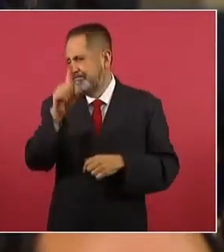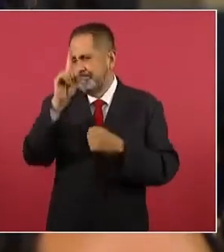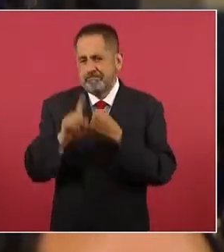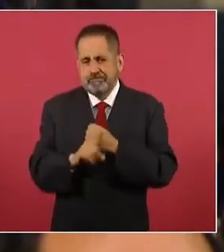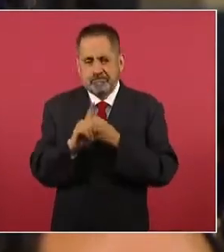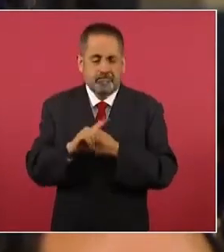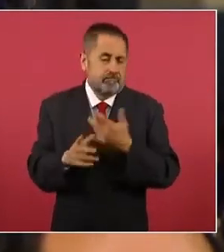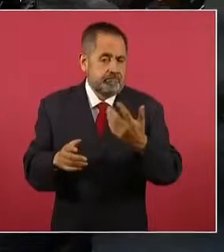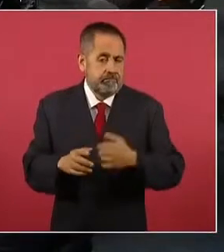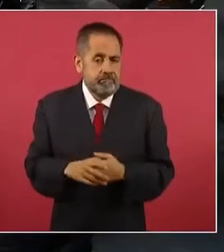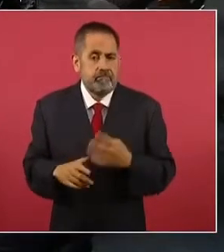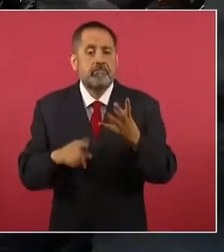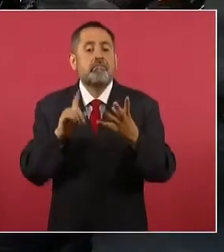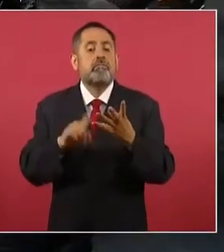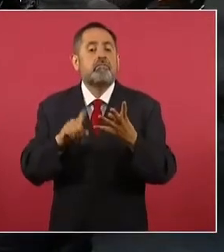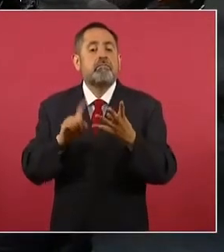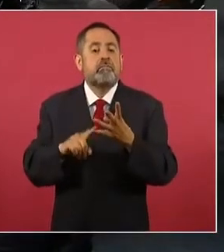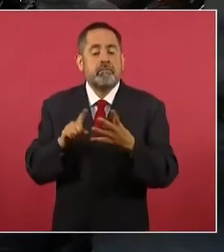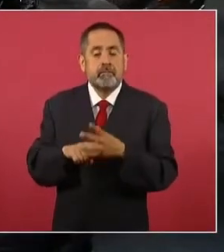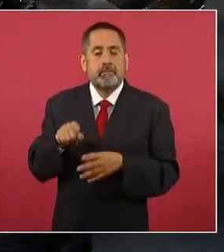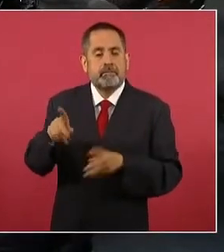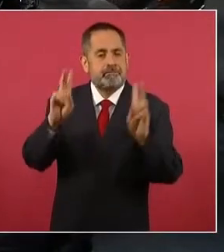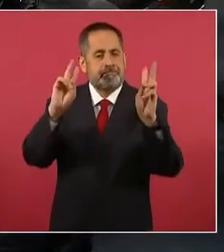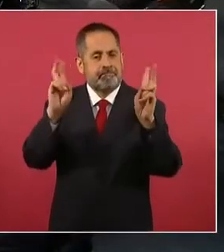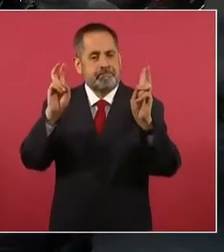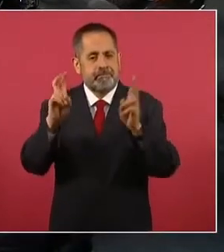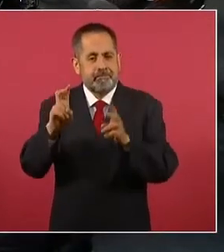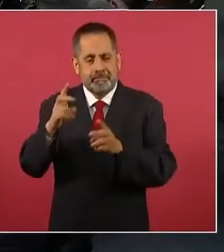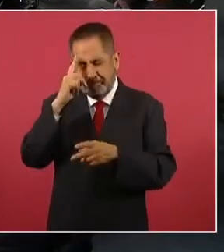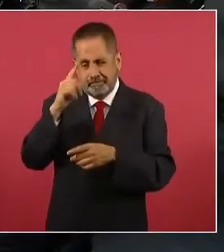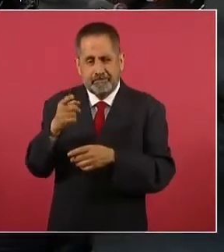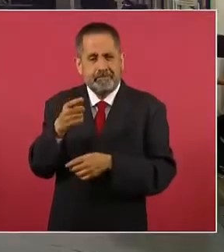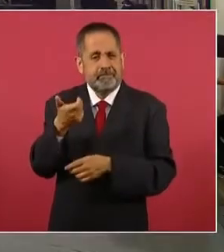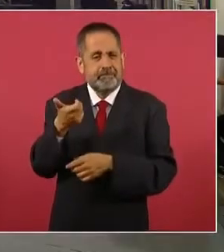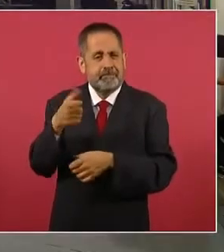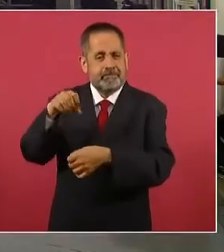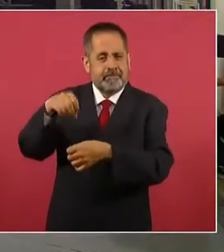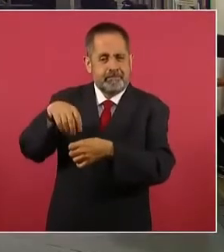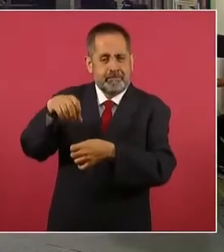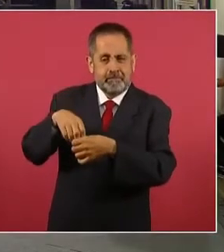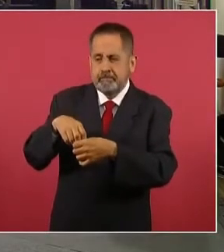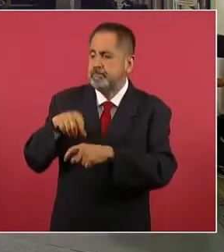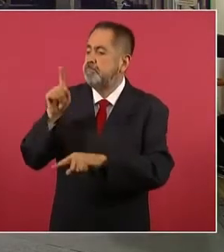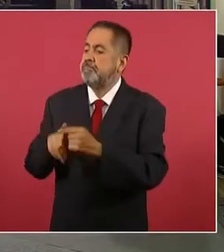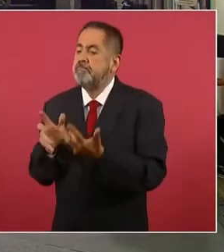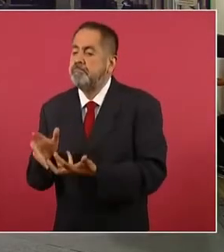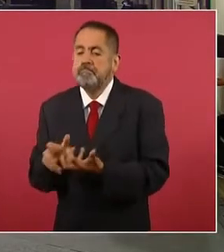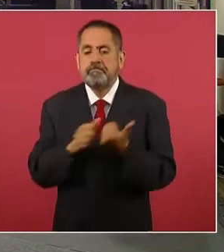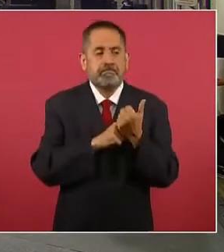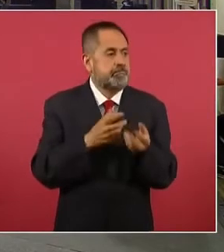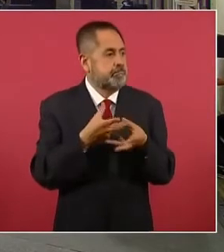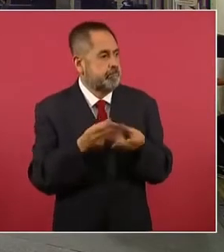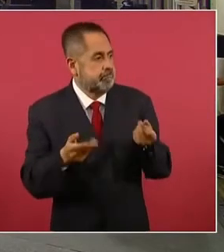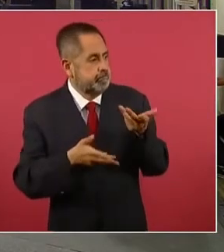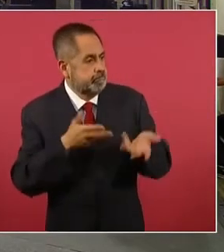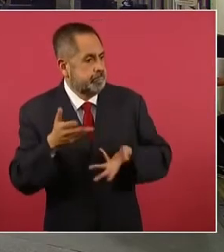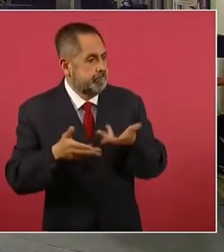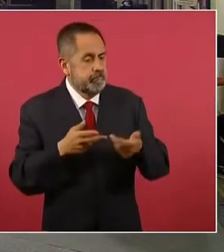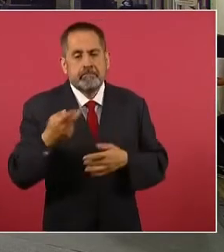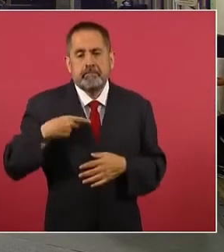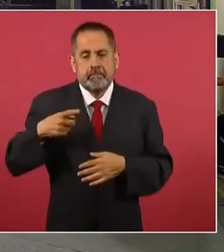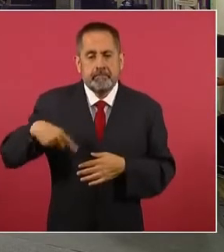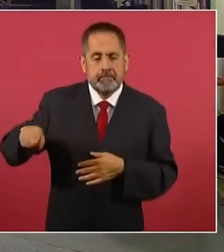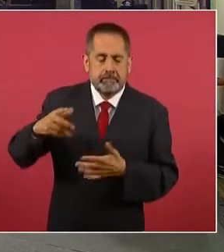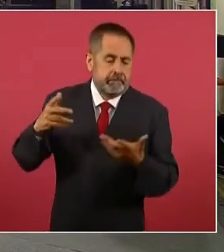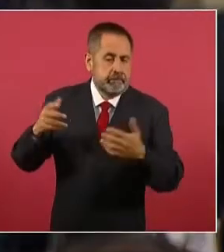otro de los problemas son los defraudados de las cajas de ahorro, señor presidente, que sigue siendo una situación que aqueja a la población.